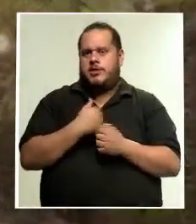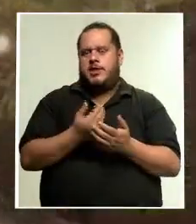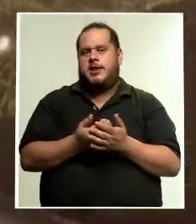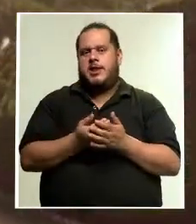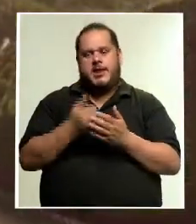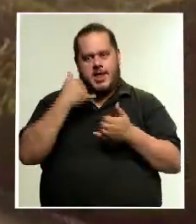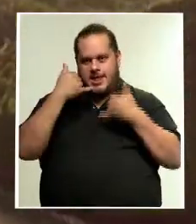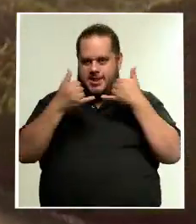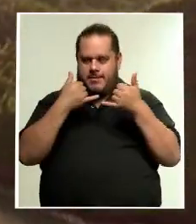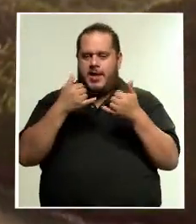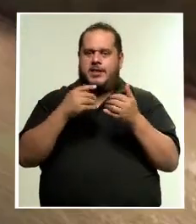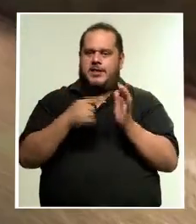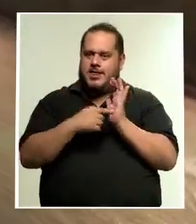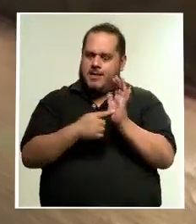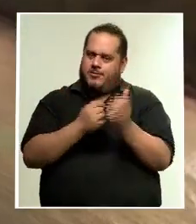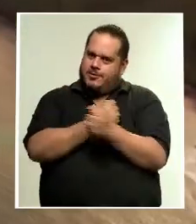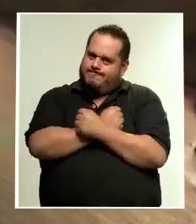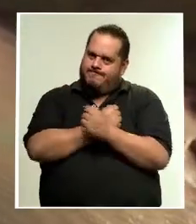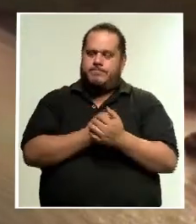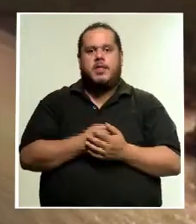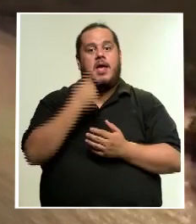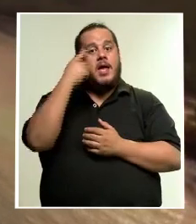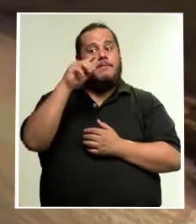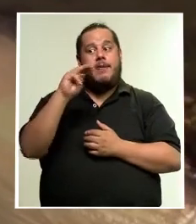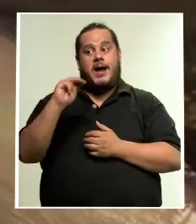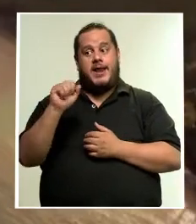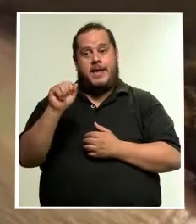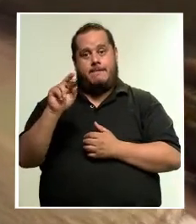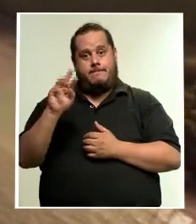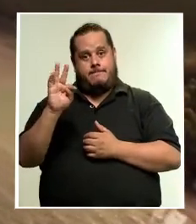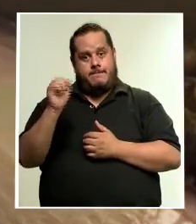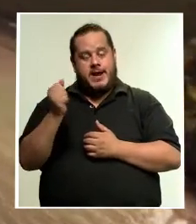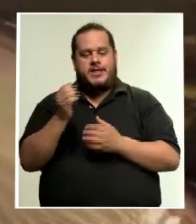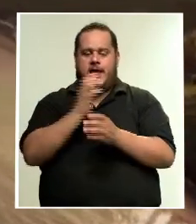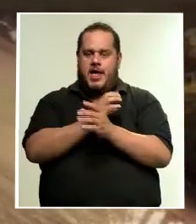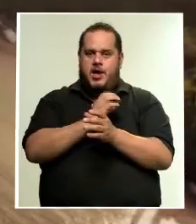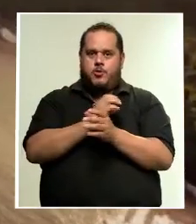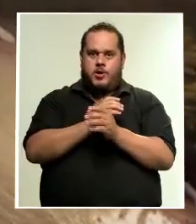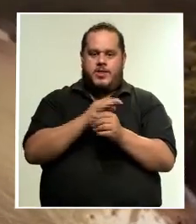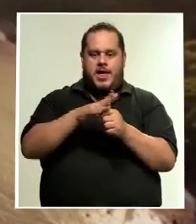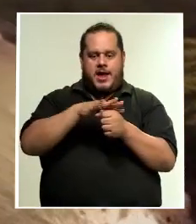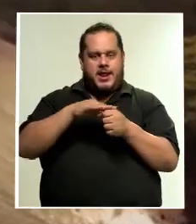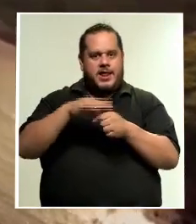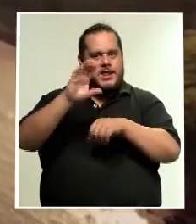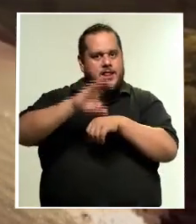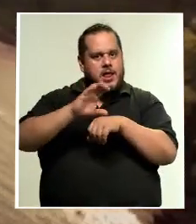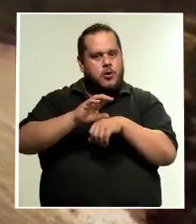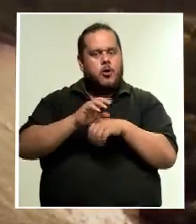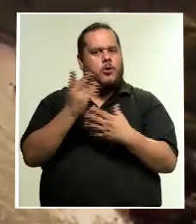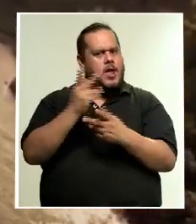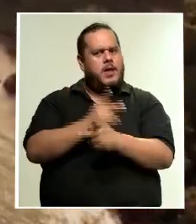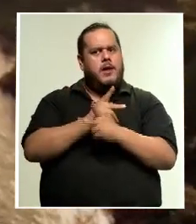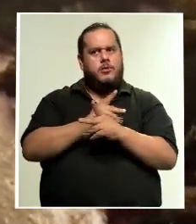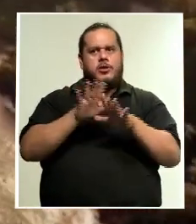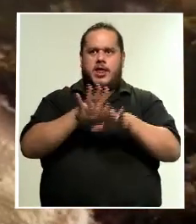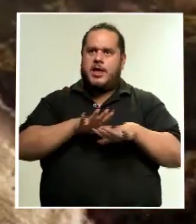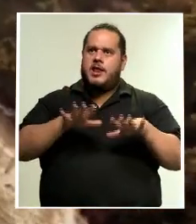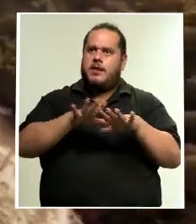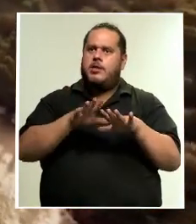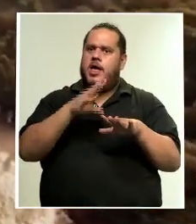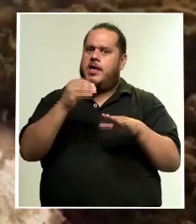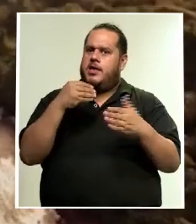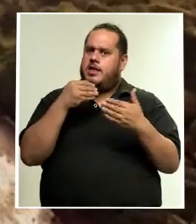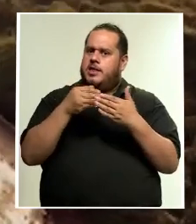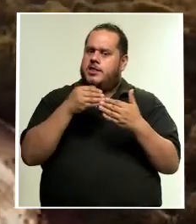amamos. Para Marta, cuidar las aguas del Tesoro Marino de Costa Rica no solo le ha permitido proteger el ambiente y estar